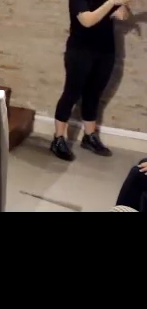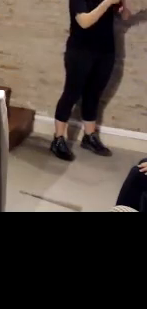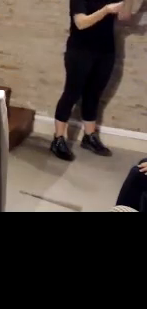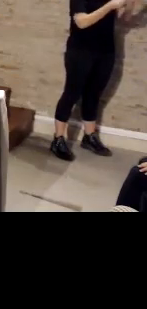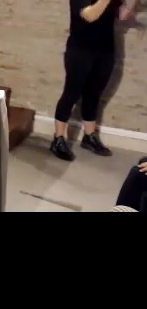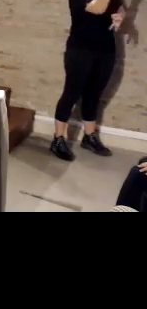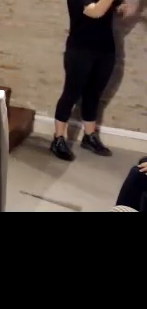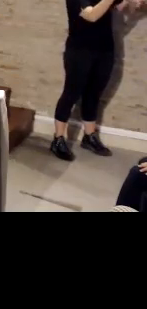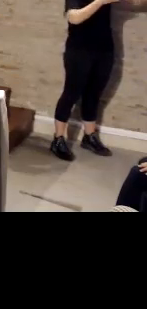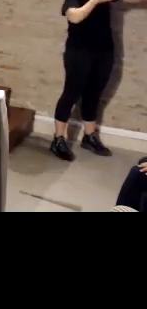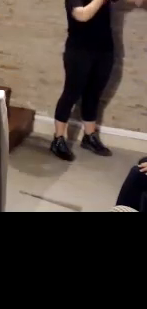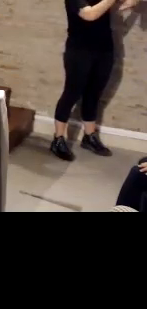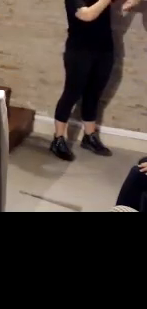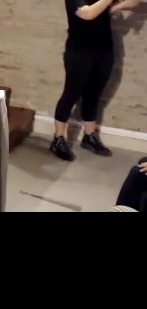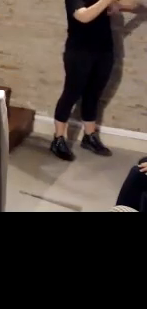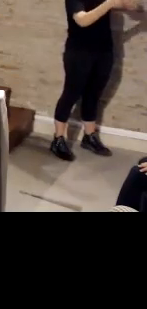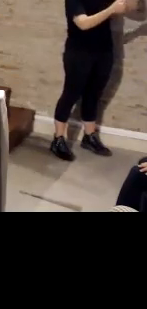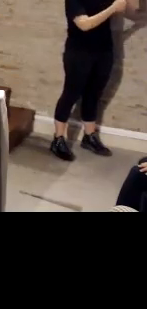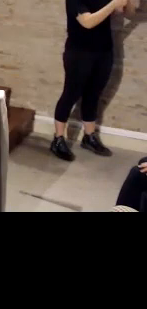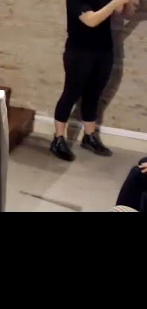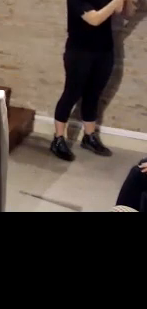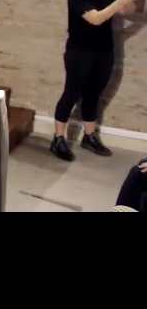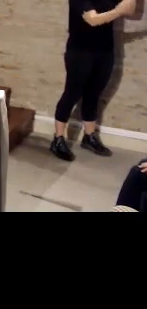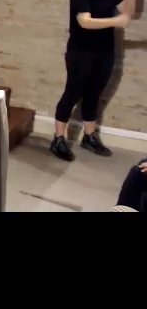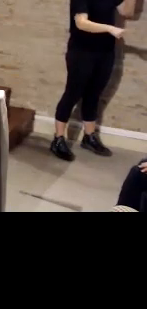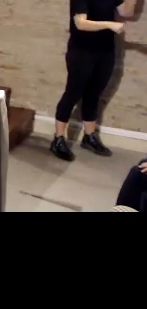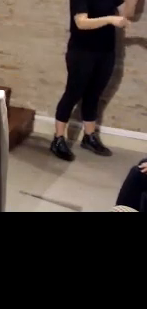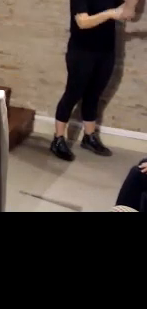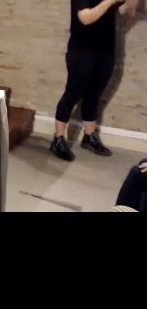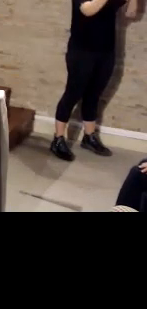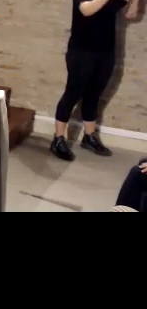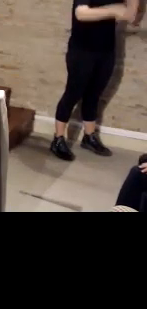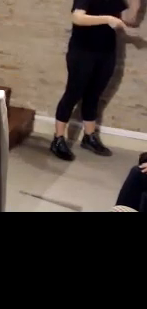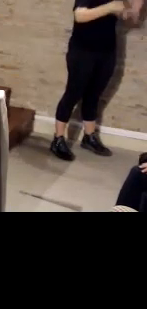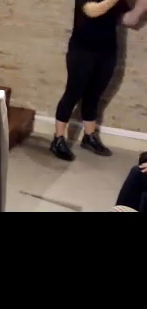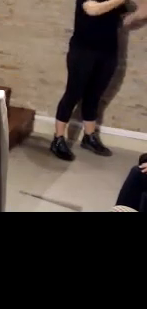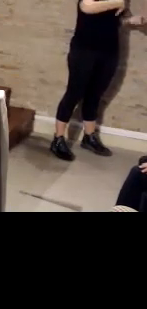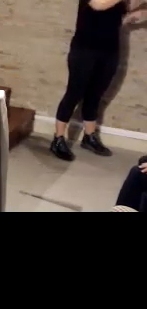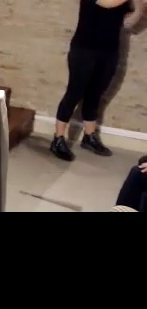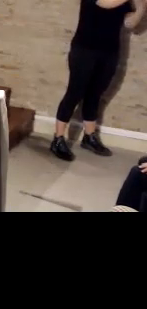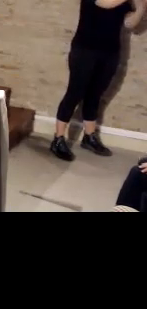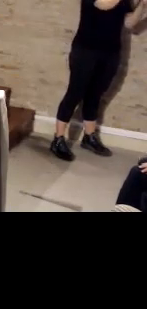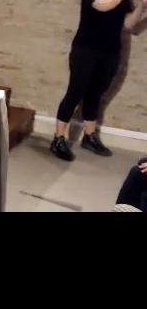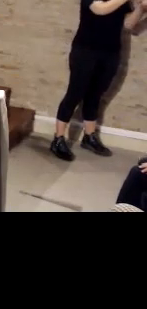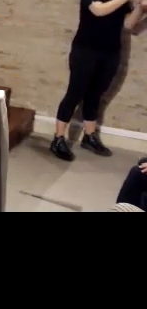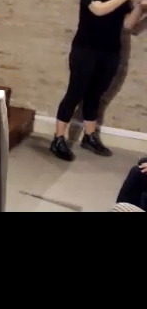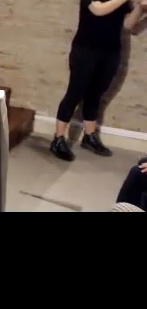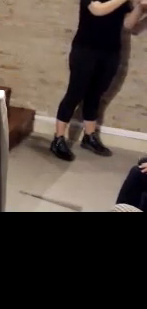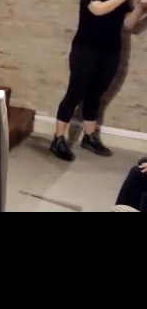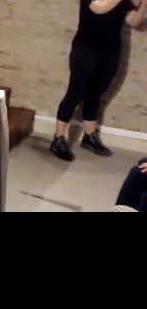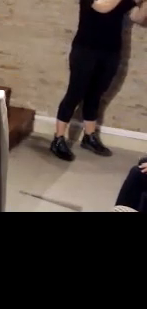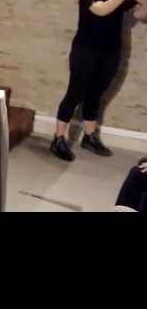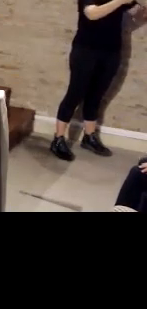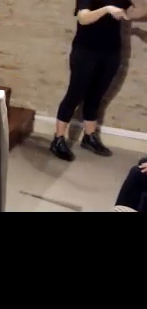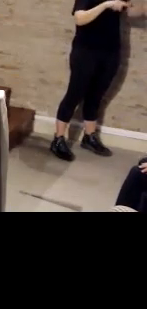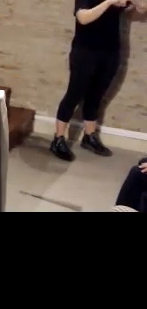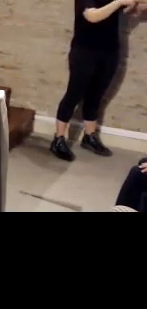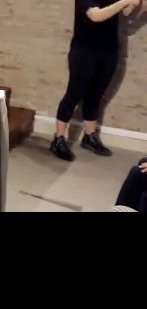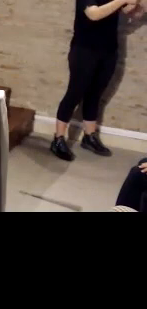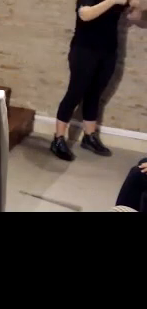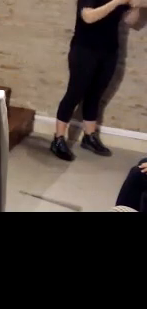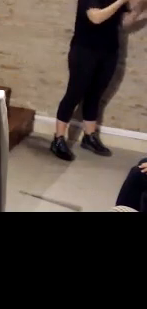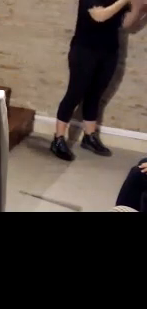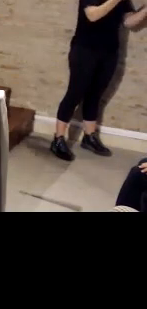habla por el acceso a la justicia y sobre todas las AC que deben tomar los estados para garantizar que esto que